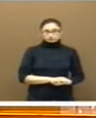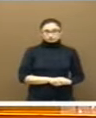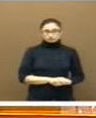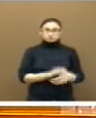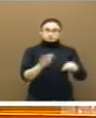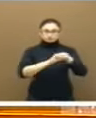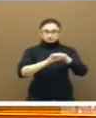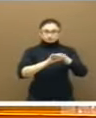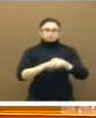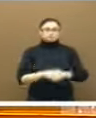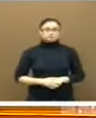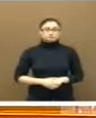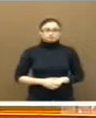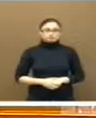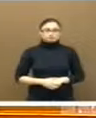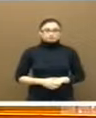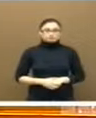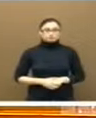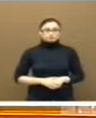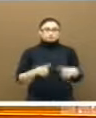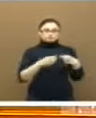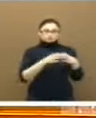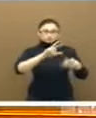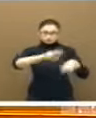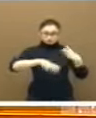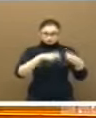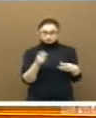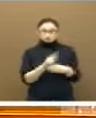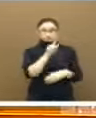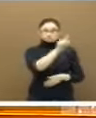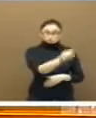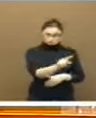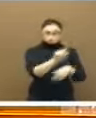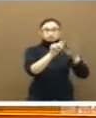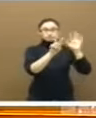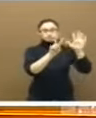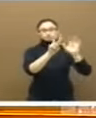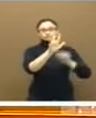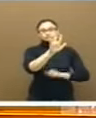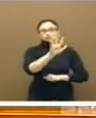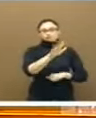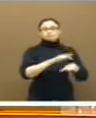Perdón. Las comprendidas entre la 165